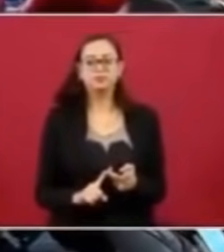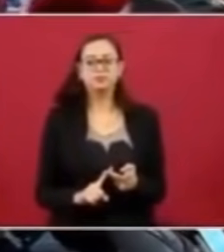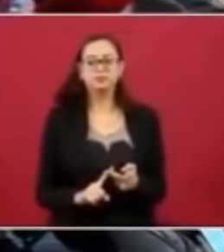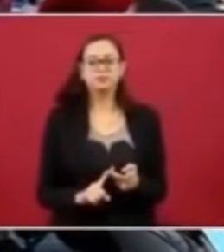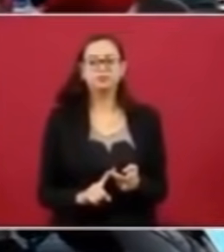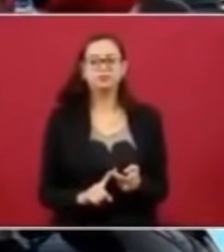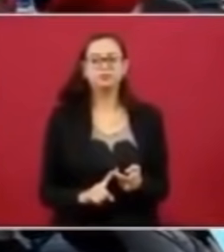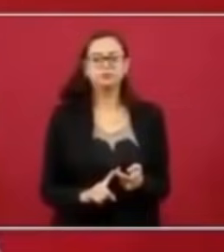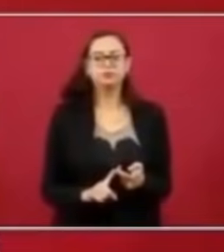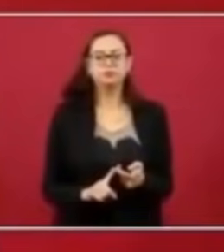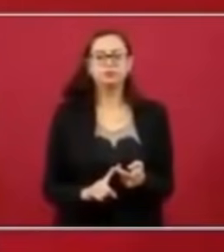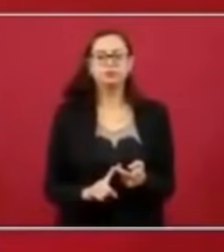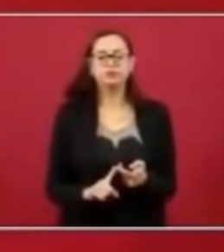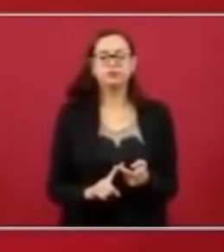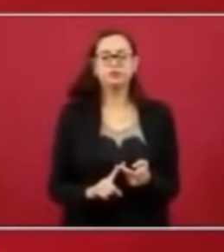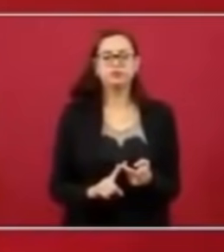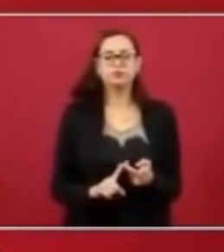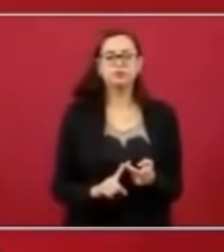sobre la